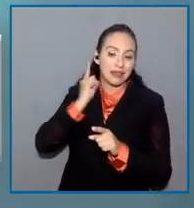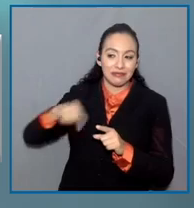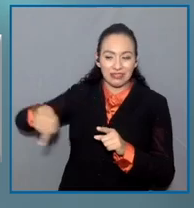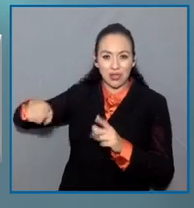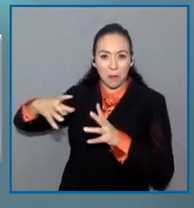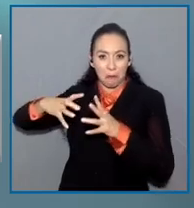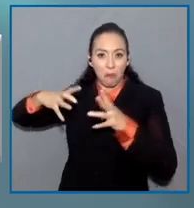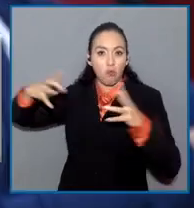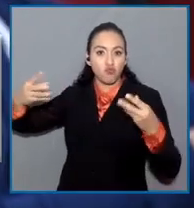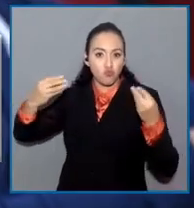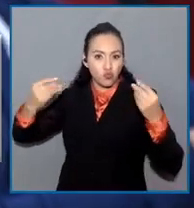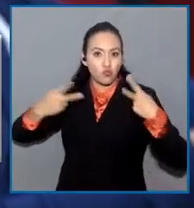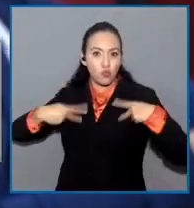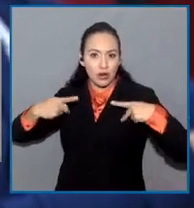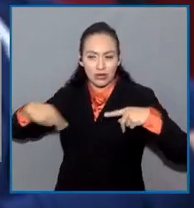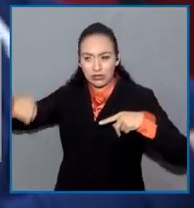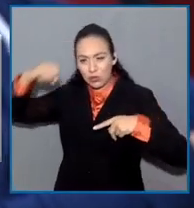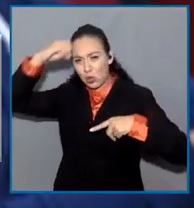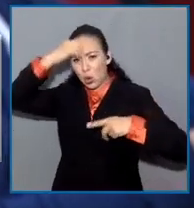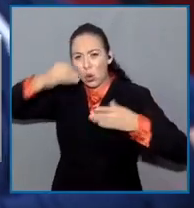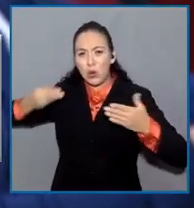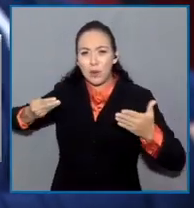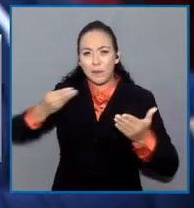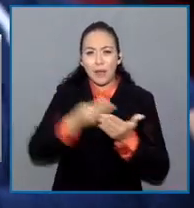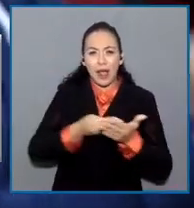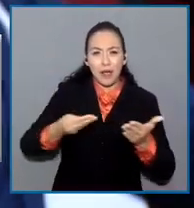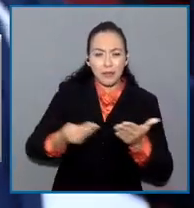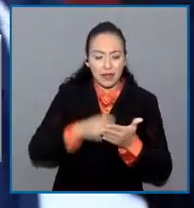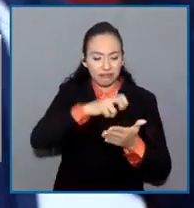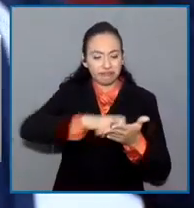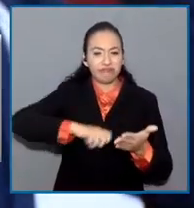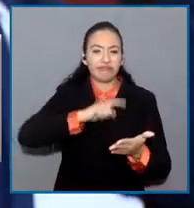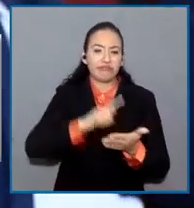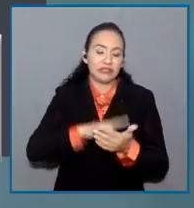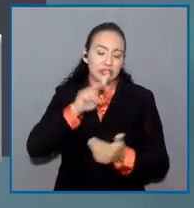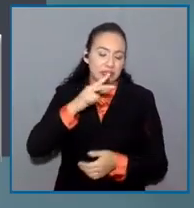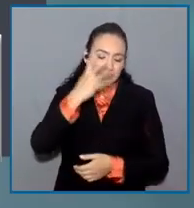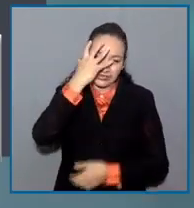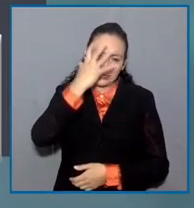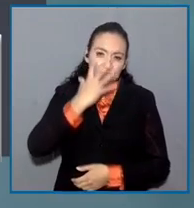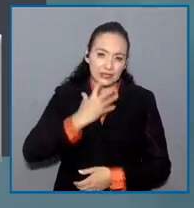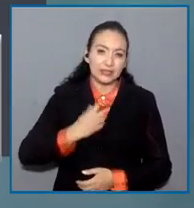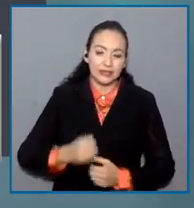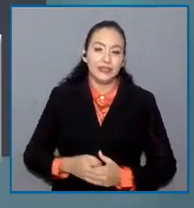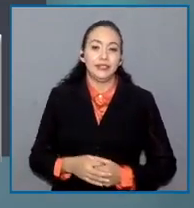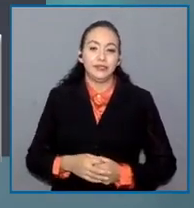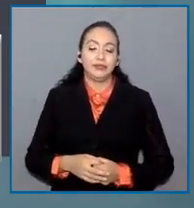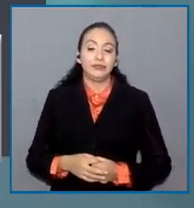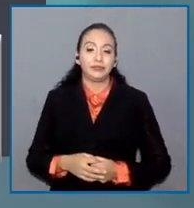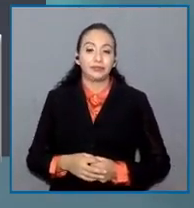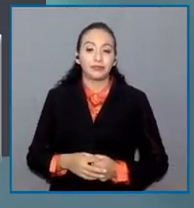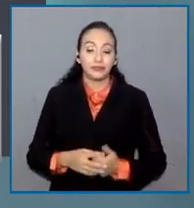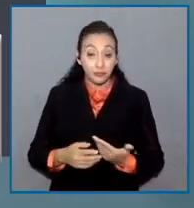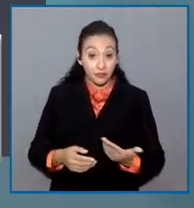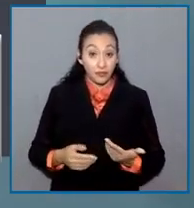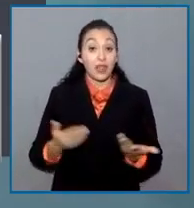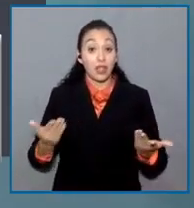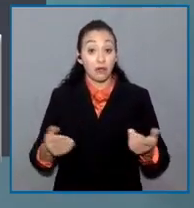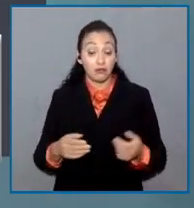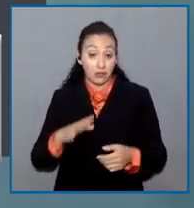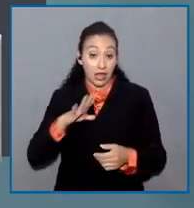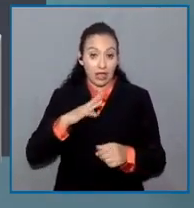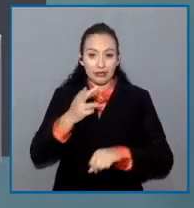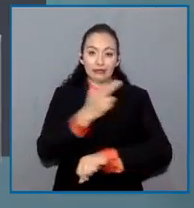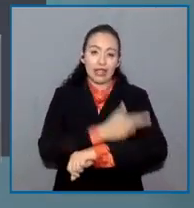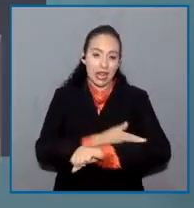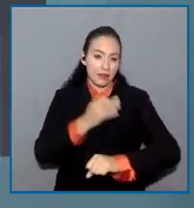estándares internacionales. Lamentó que con las recientes reformas constitucionales y otras que están en trámite, los actores políticos no